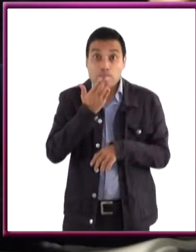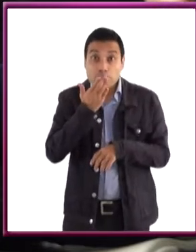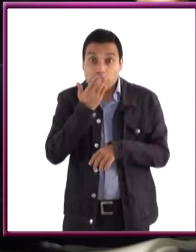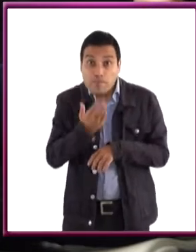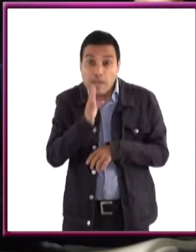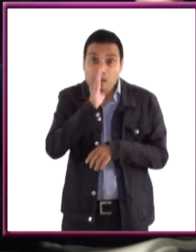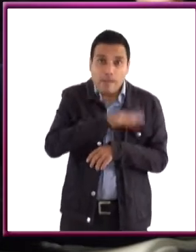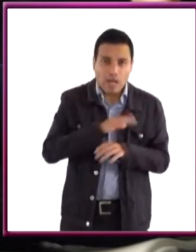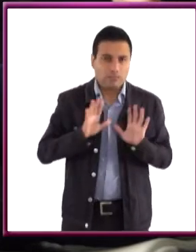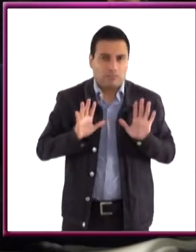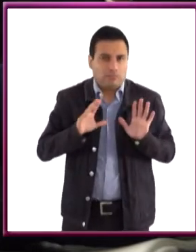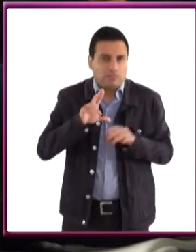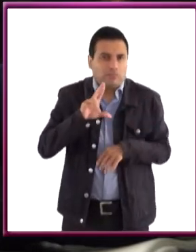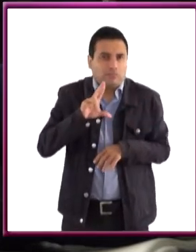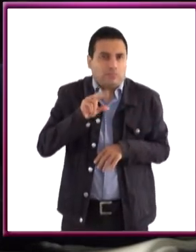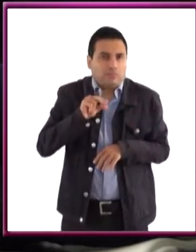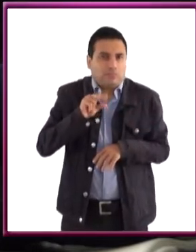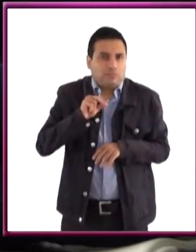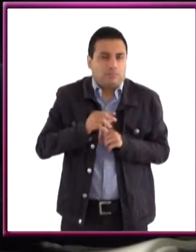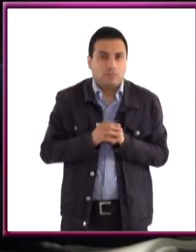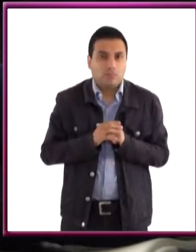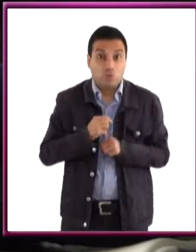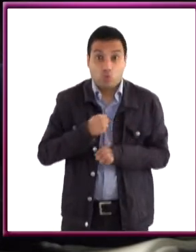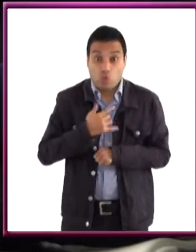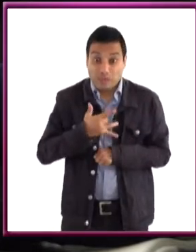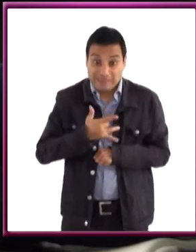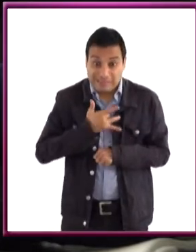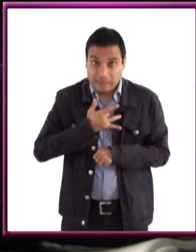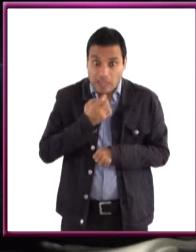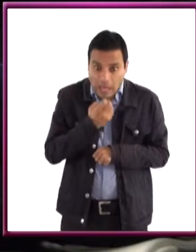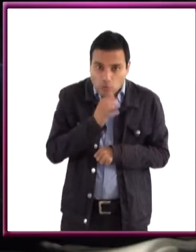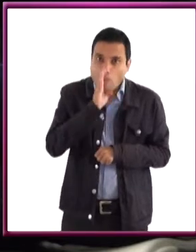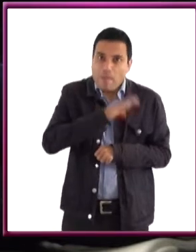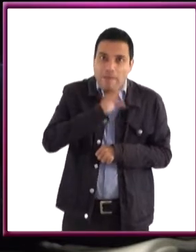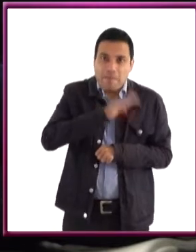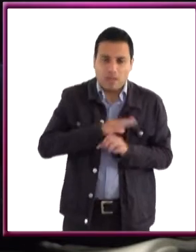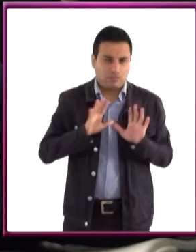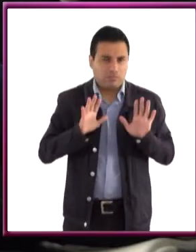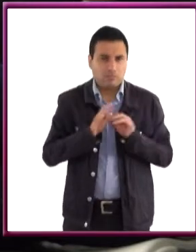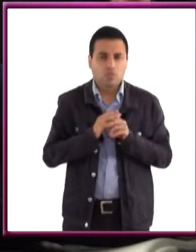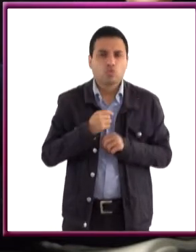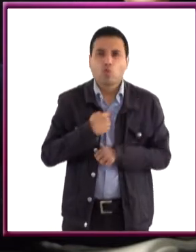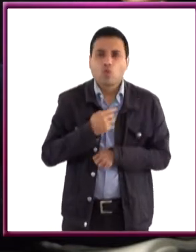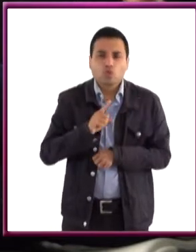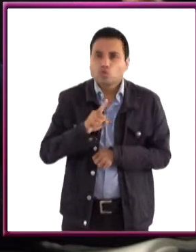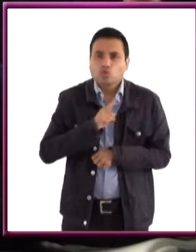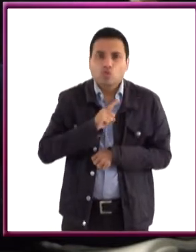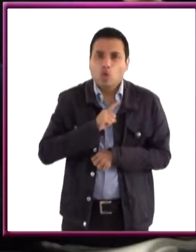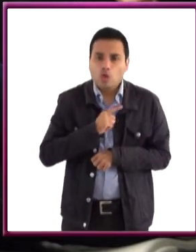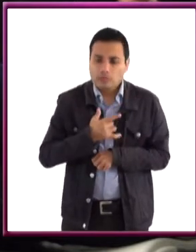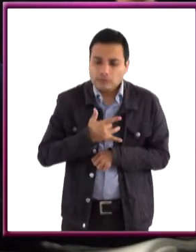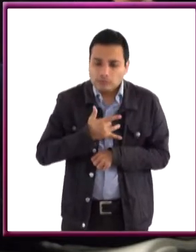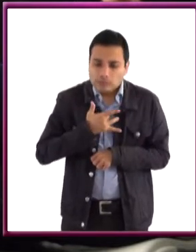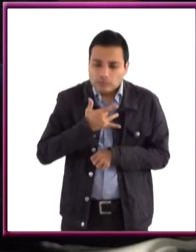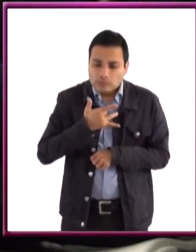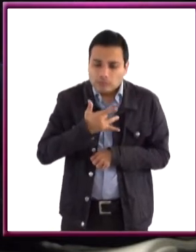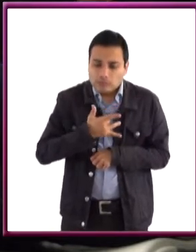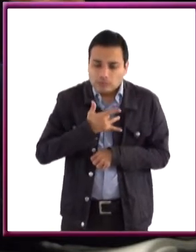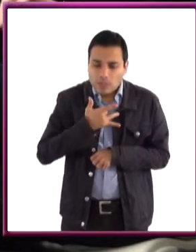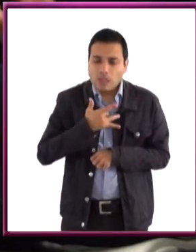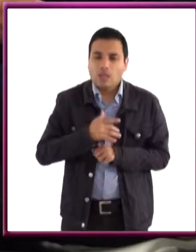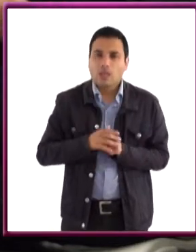catalogas de ninguna manera. No planteas, estoy sintiendo esto que es malo. Simplemente lo sientes y ya,